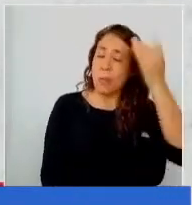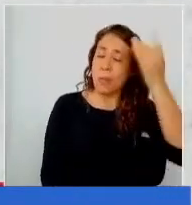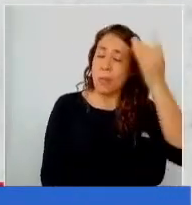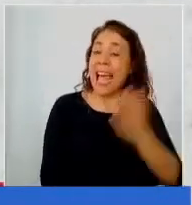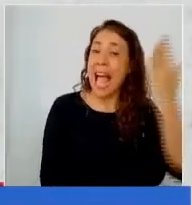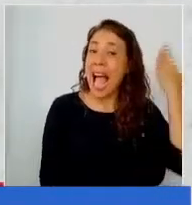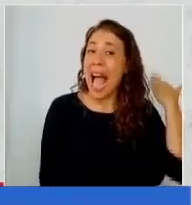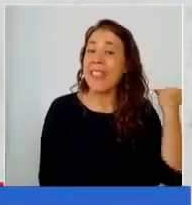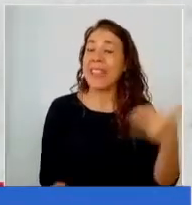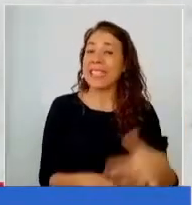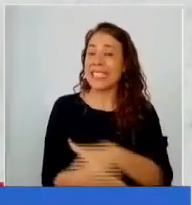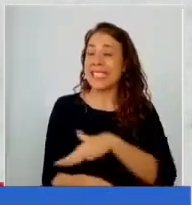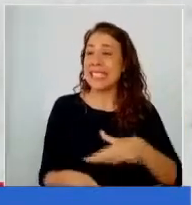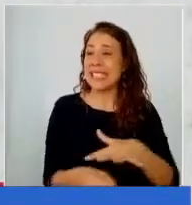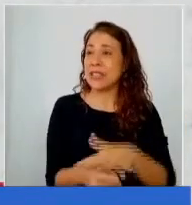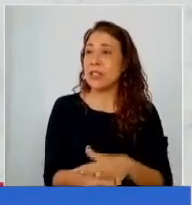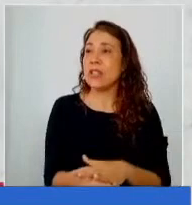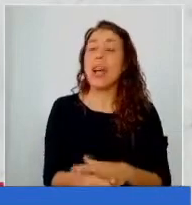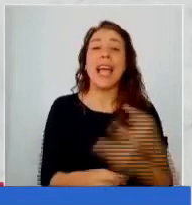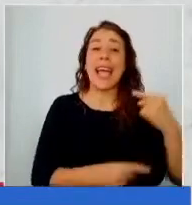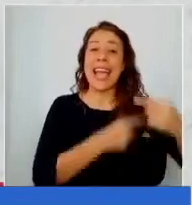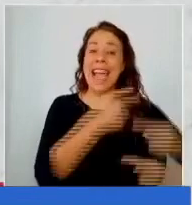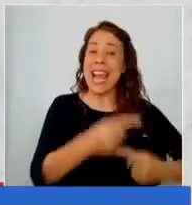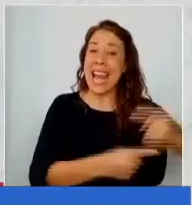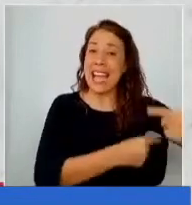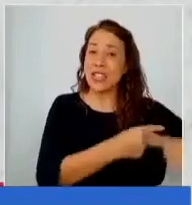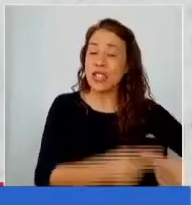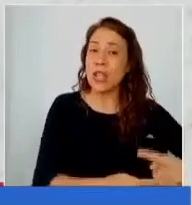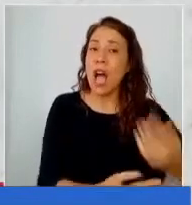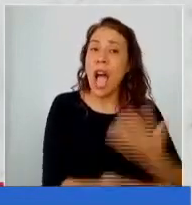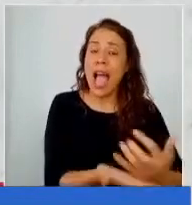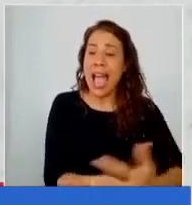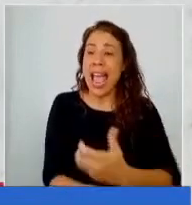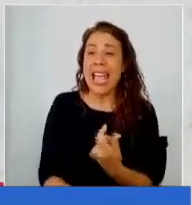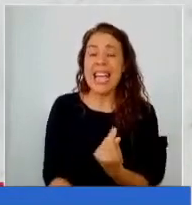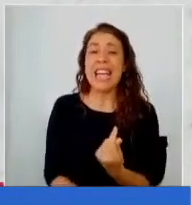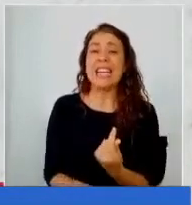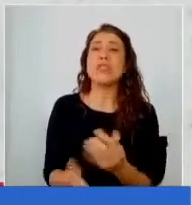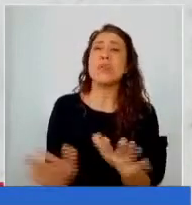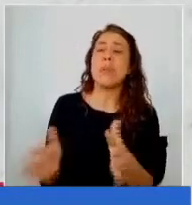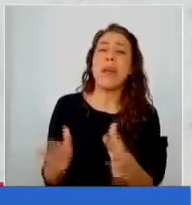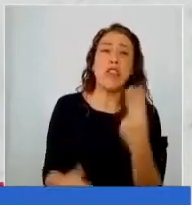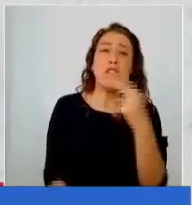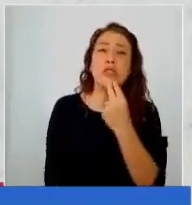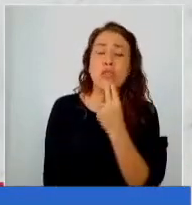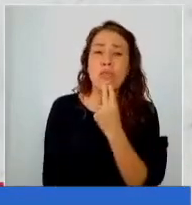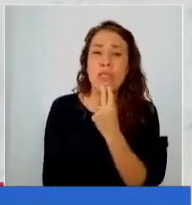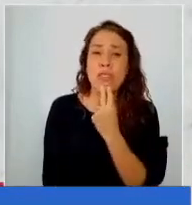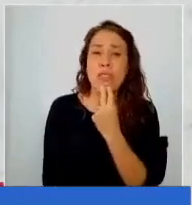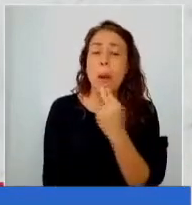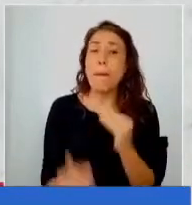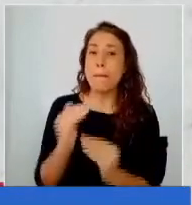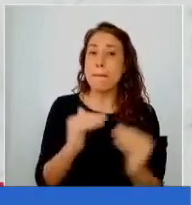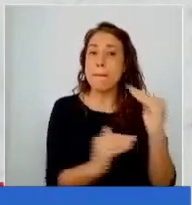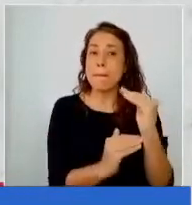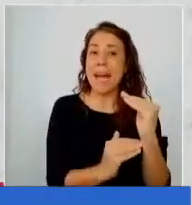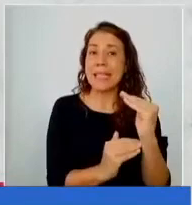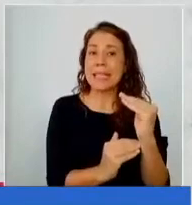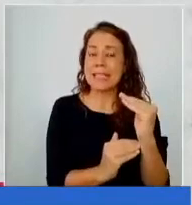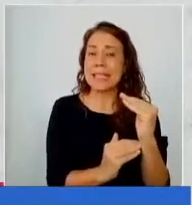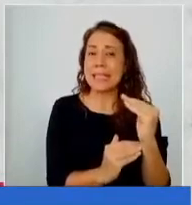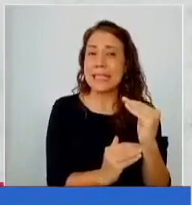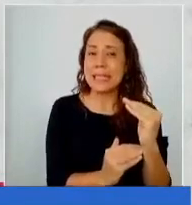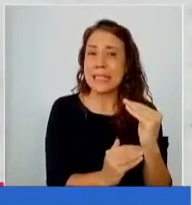una situación en que cada generación obtenía un ingreso promedio en su vida superior al de la agenda la que lo precedía